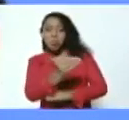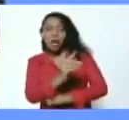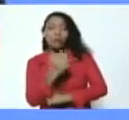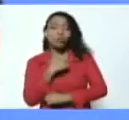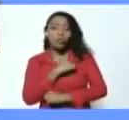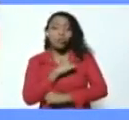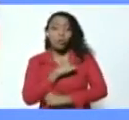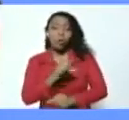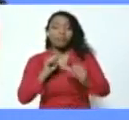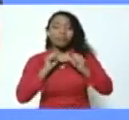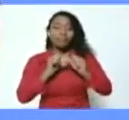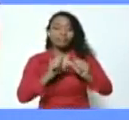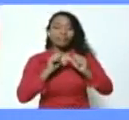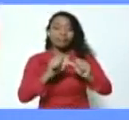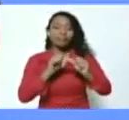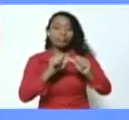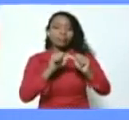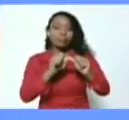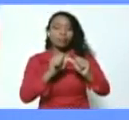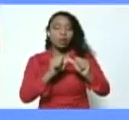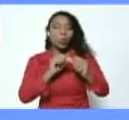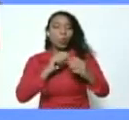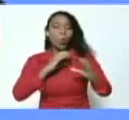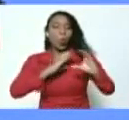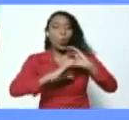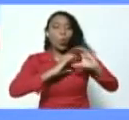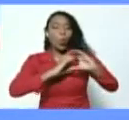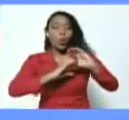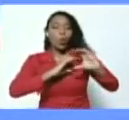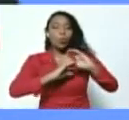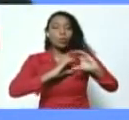estuvimos permanentemente en comunicación,